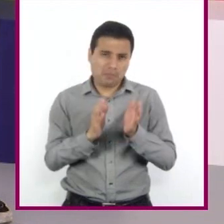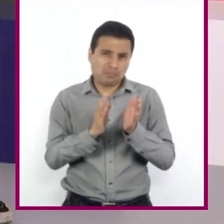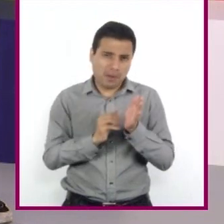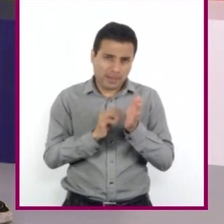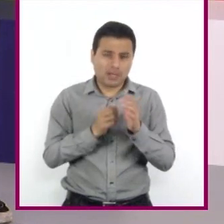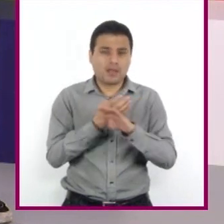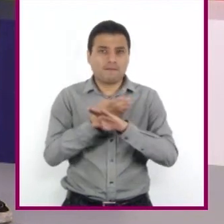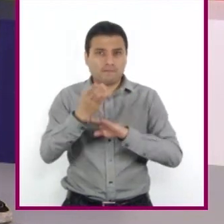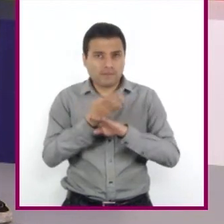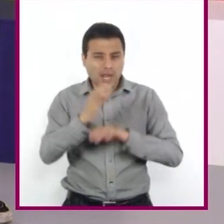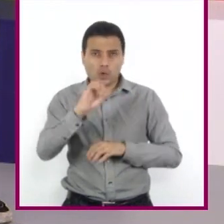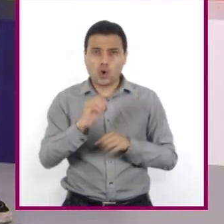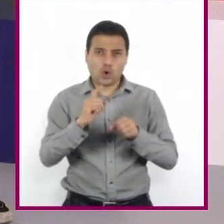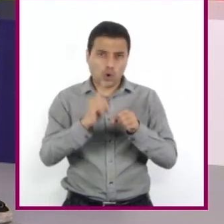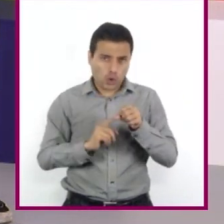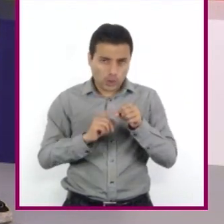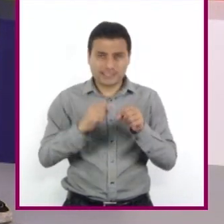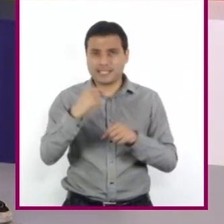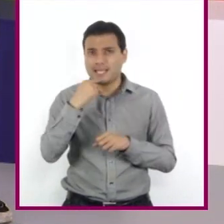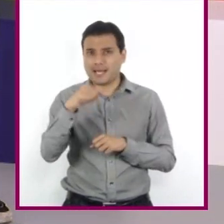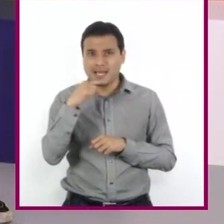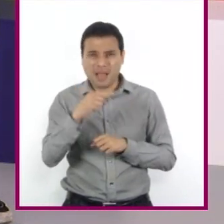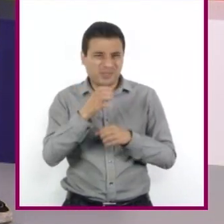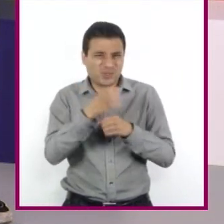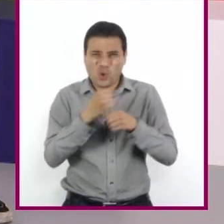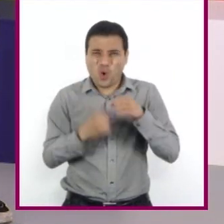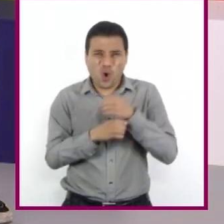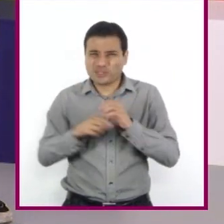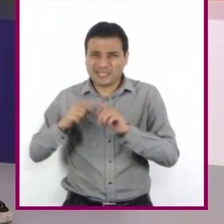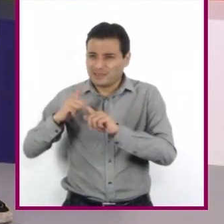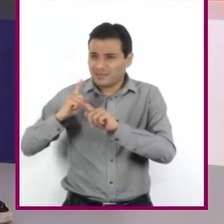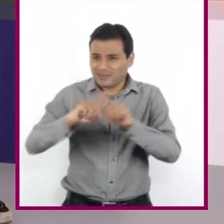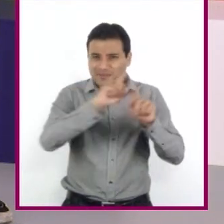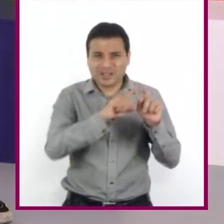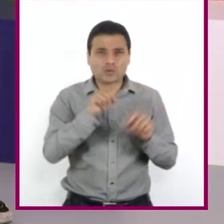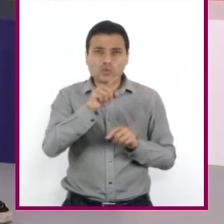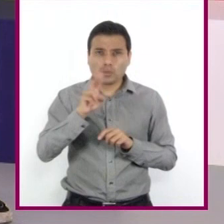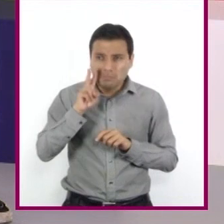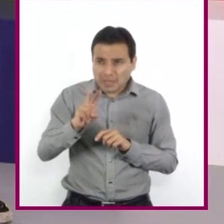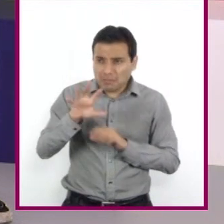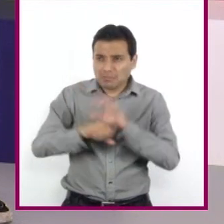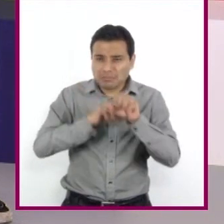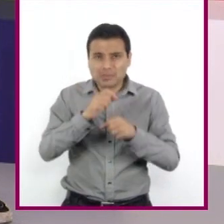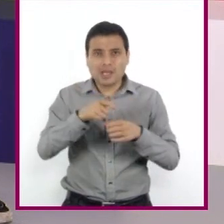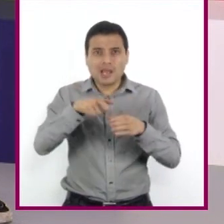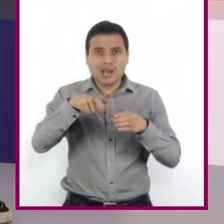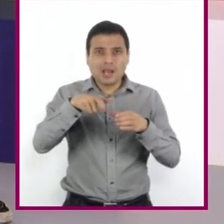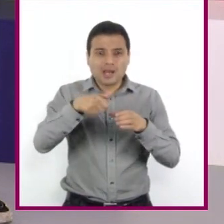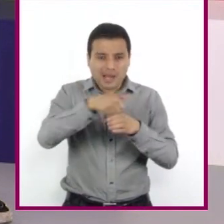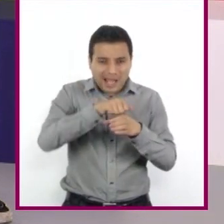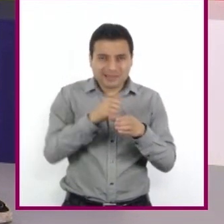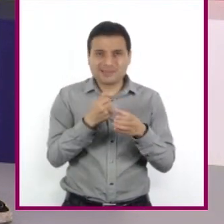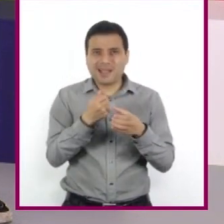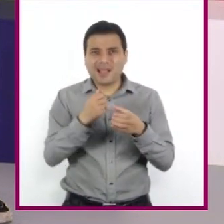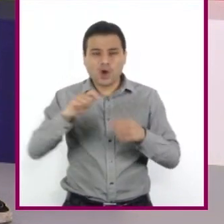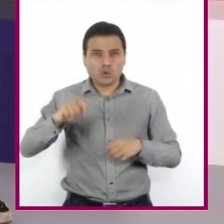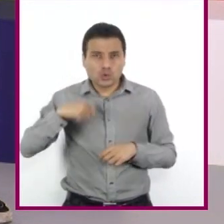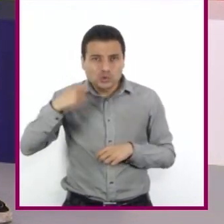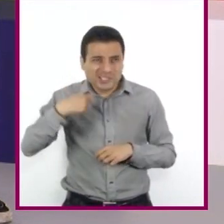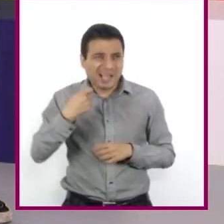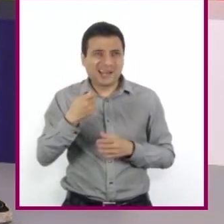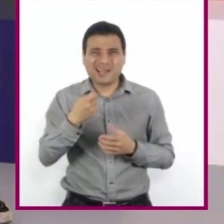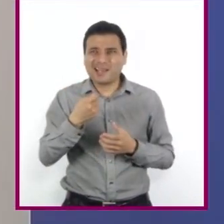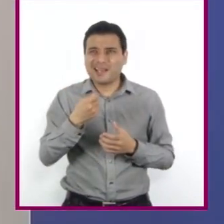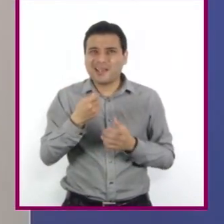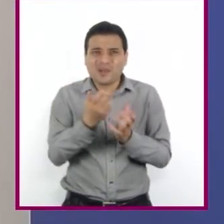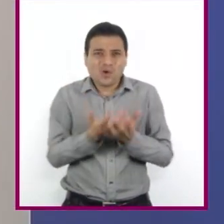de colores, lápiz y cosas que encontremos en nuestras casas, latas, cucharas, ollas, semillas,